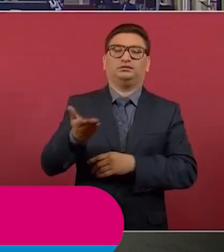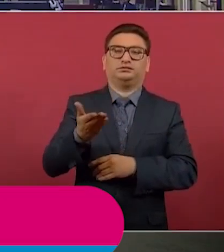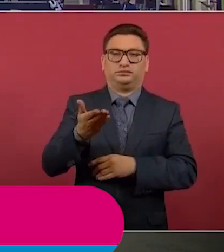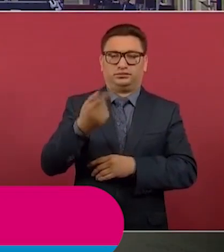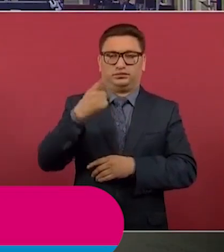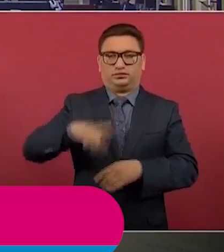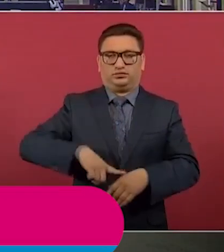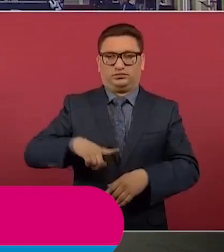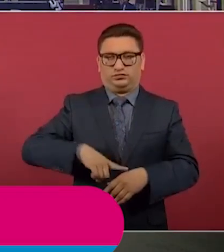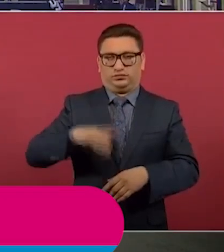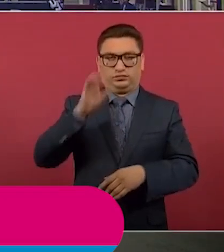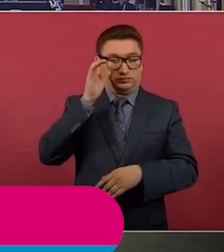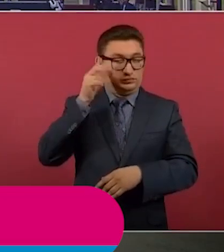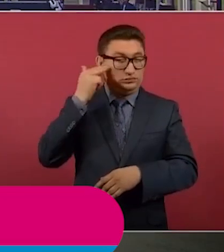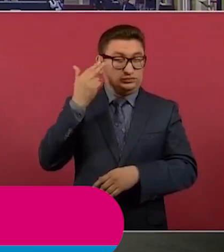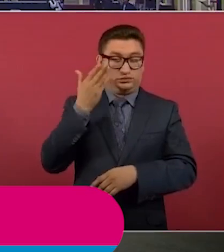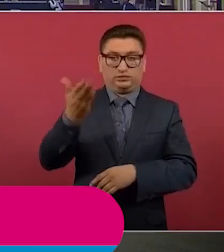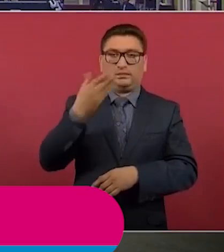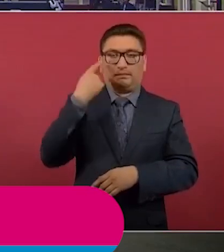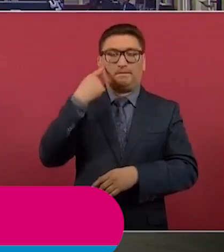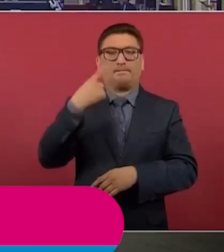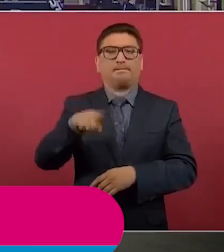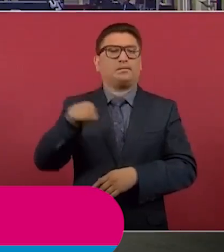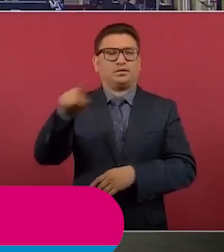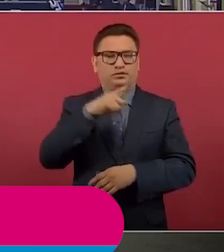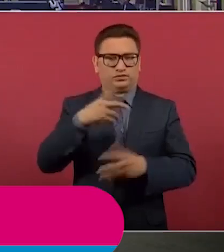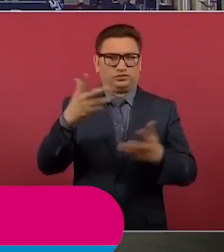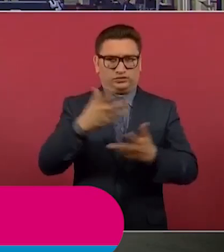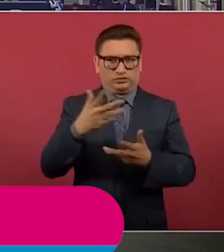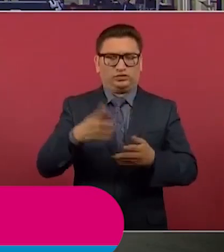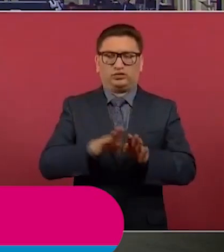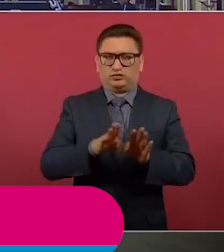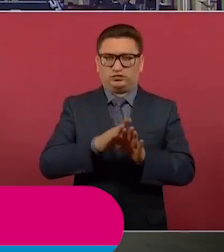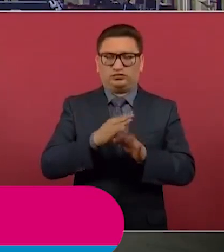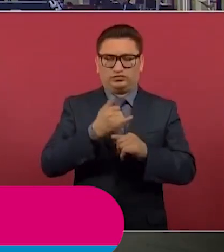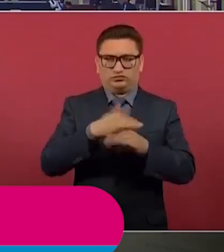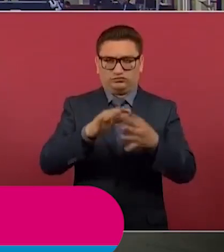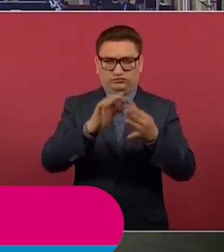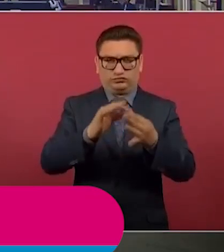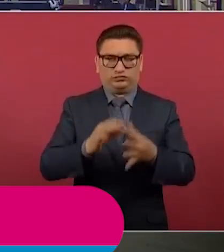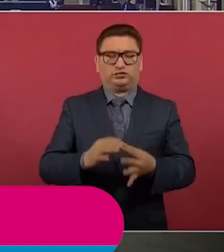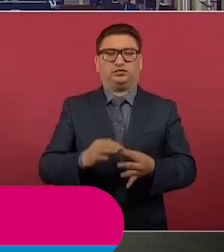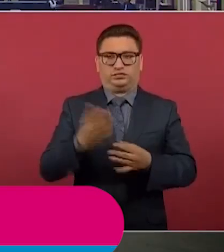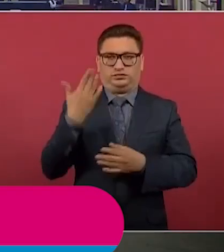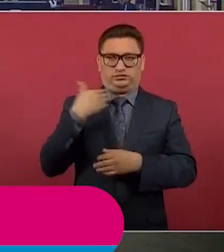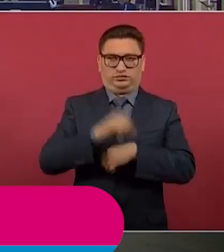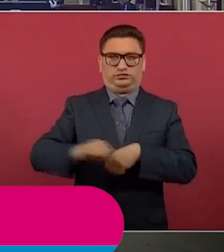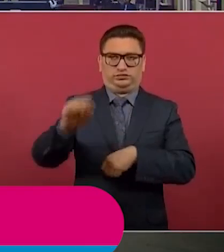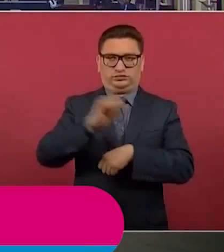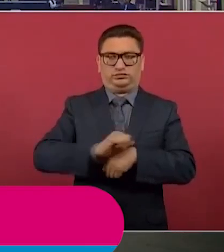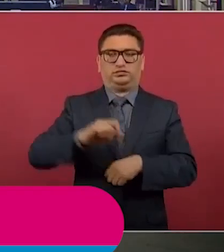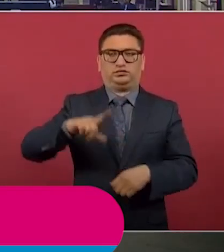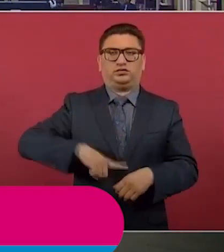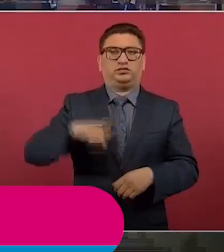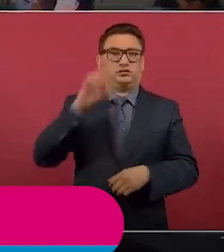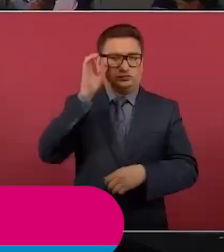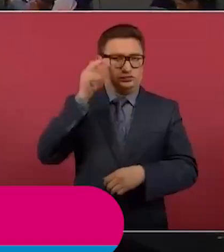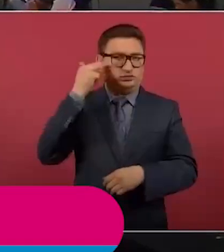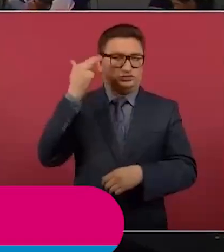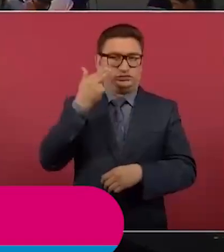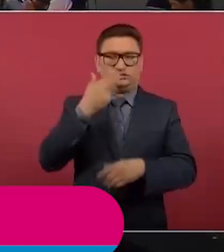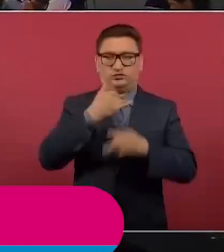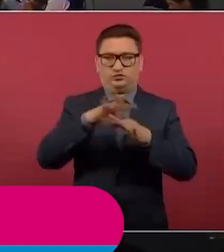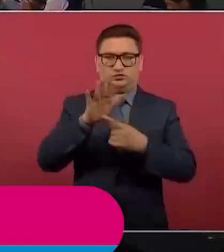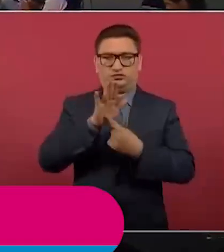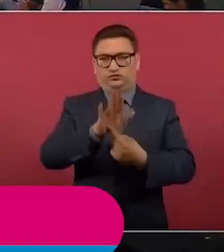al gobierno de China, pues para que se hiciera una revisión. Ya pues la semana pasada el gobierno chino pues dio a